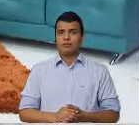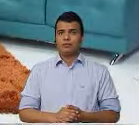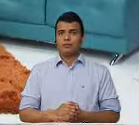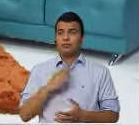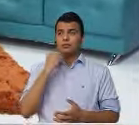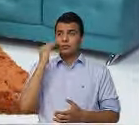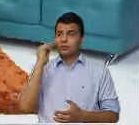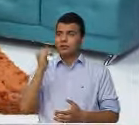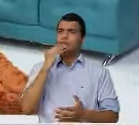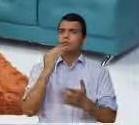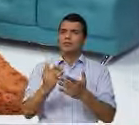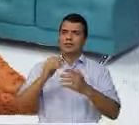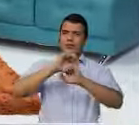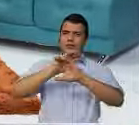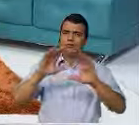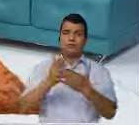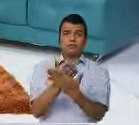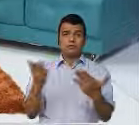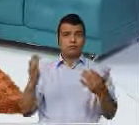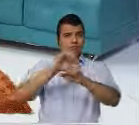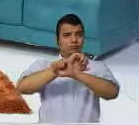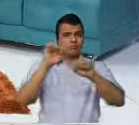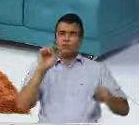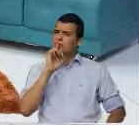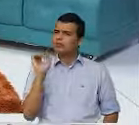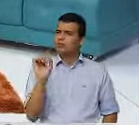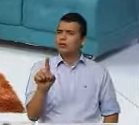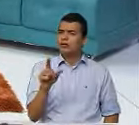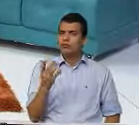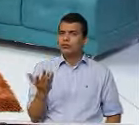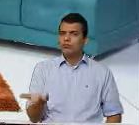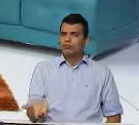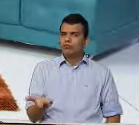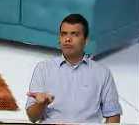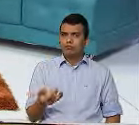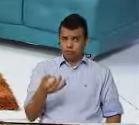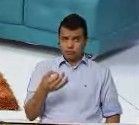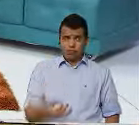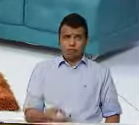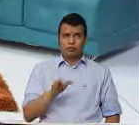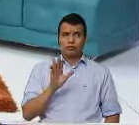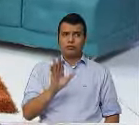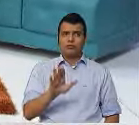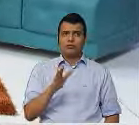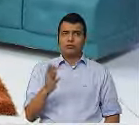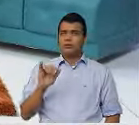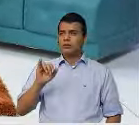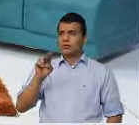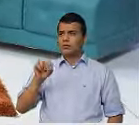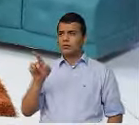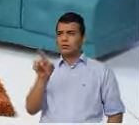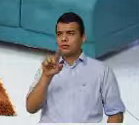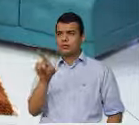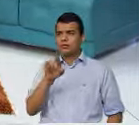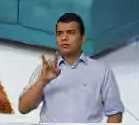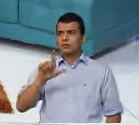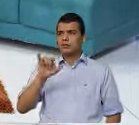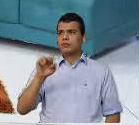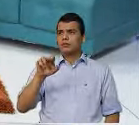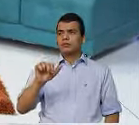Buenos días, amaneciendo. ¿Qué efectos tiene la insulina en el cuerpo a